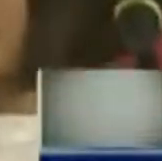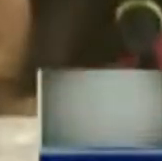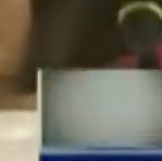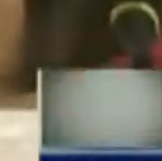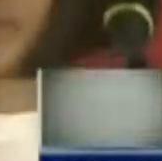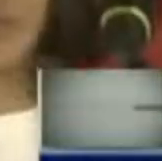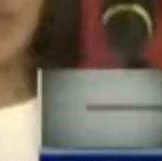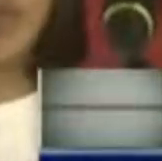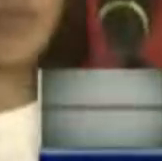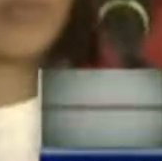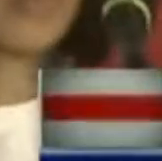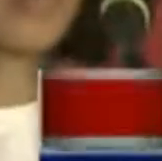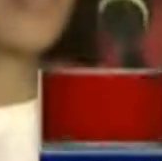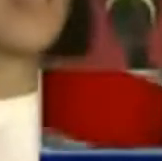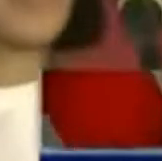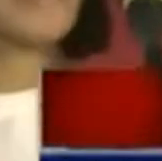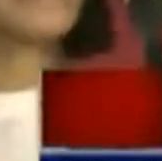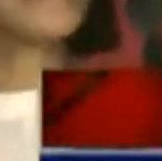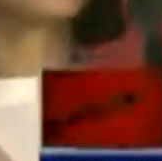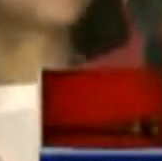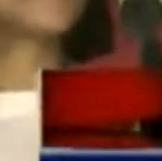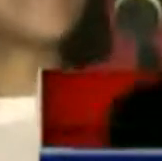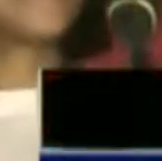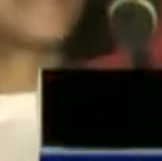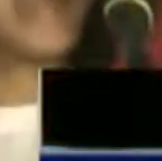que le entrego leche